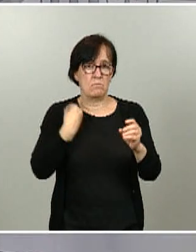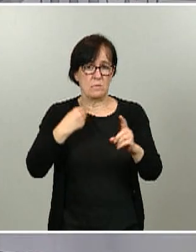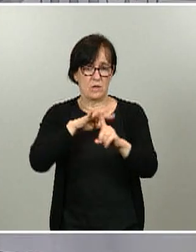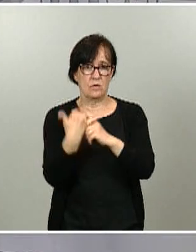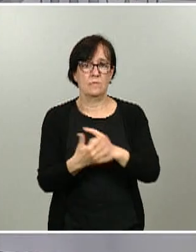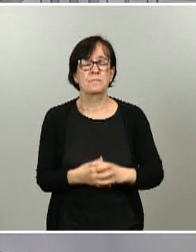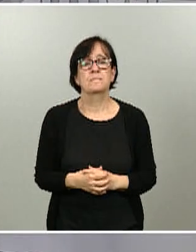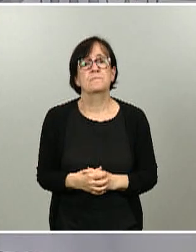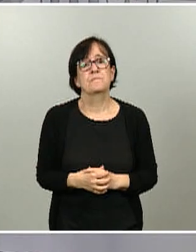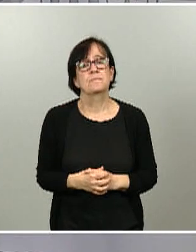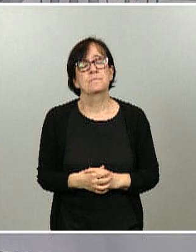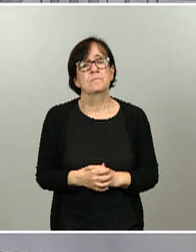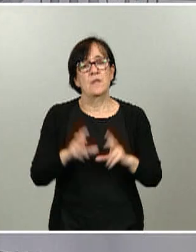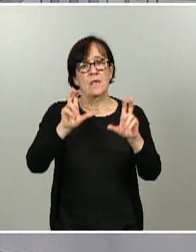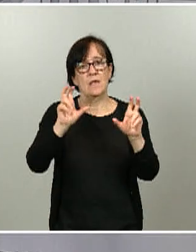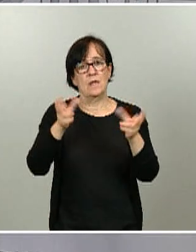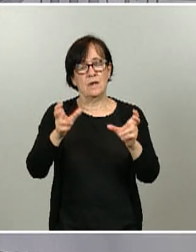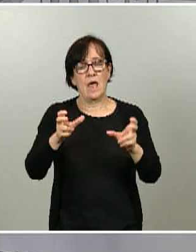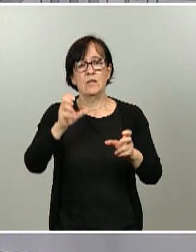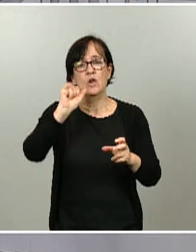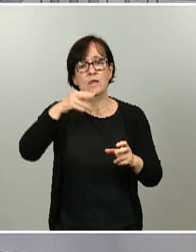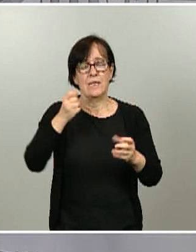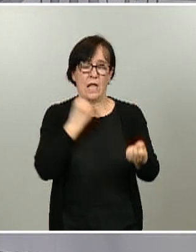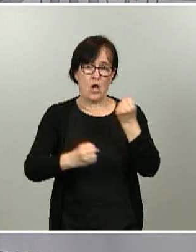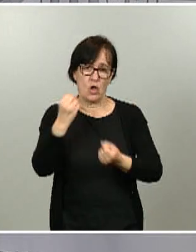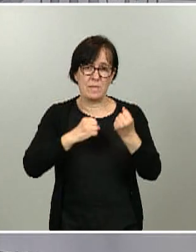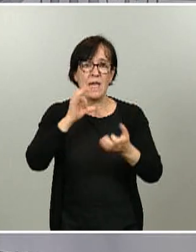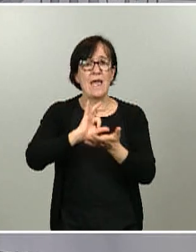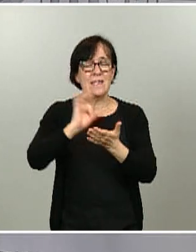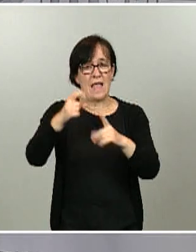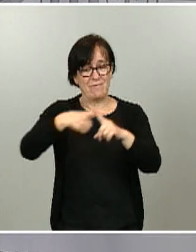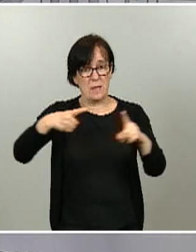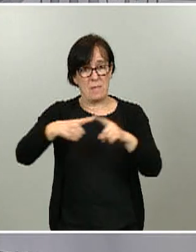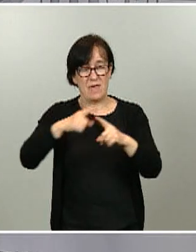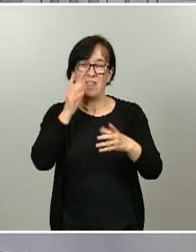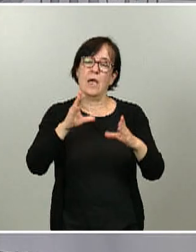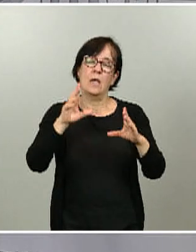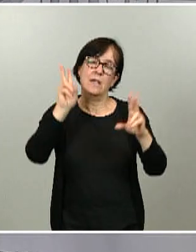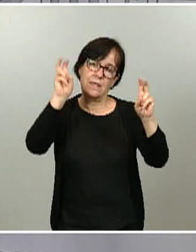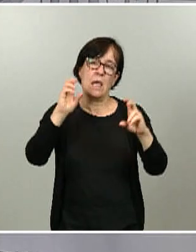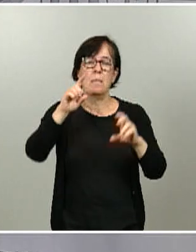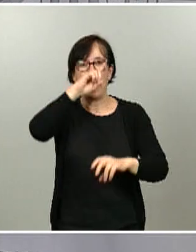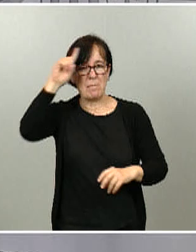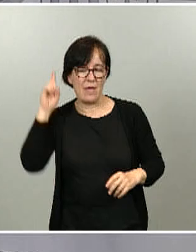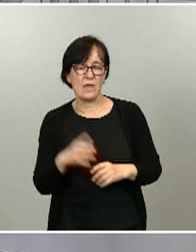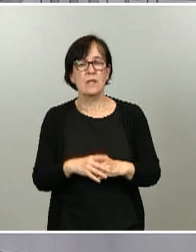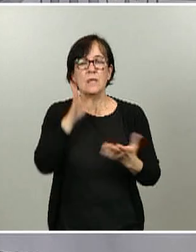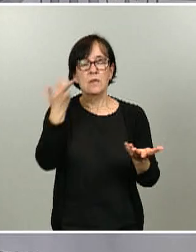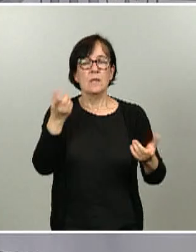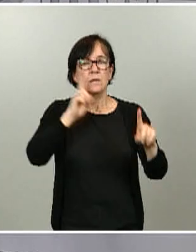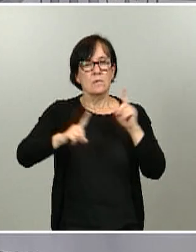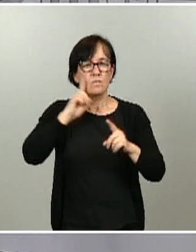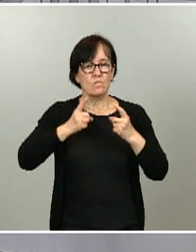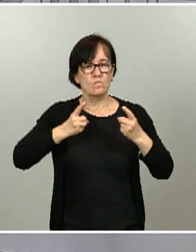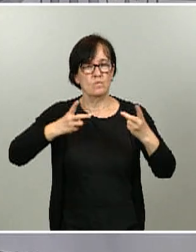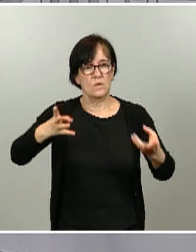Radio Intereconomía y Servimedia plantean nuevas cuestiones sobre Madrid. Decía Radio Intereconomía, si preocupa la elevada cifra de contagios en Madrid